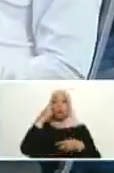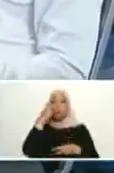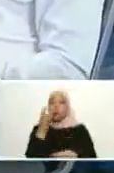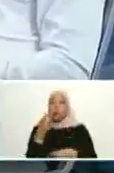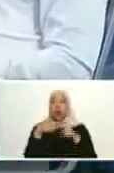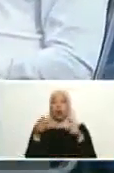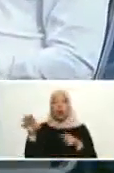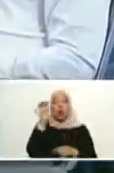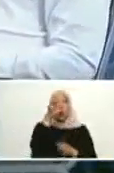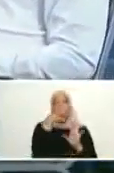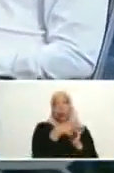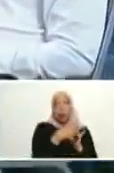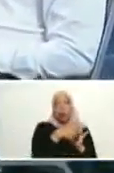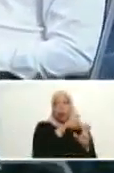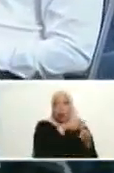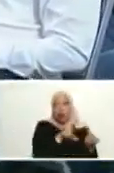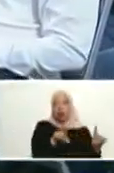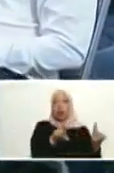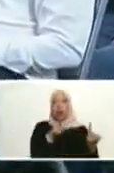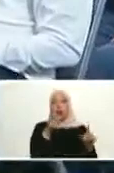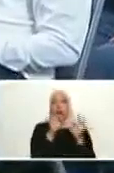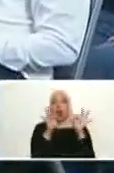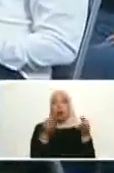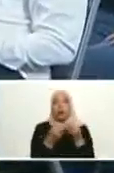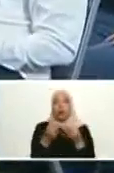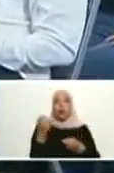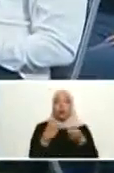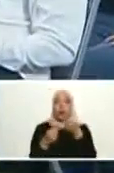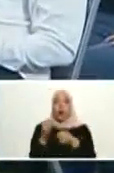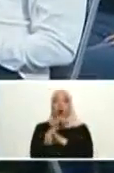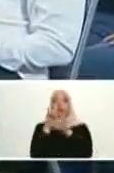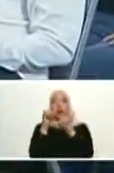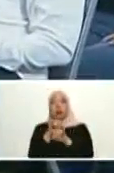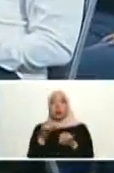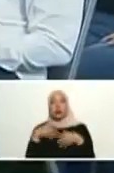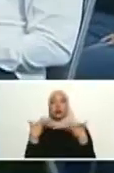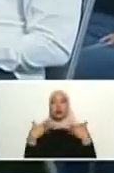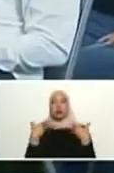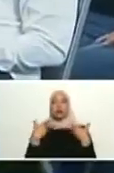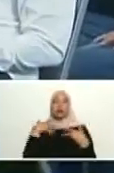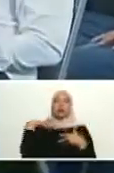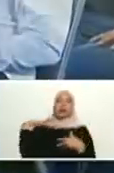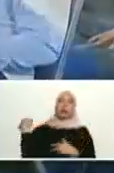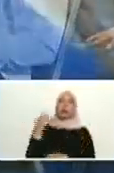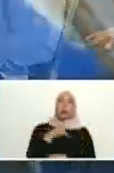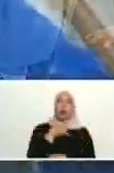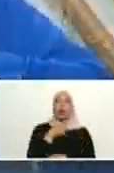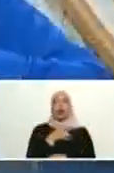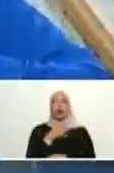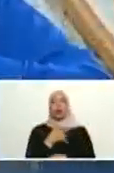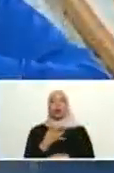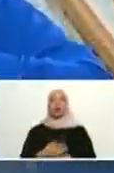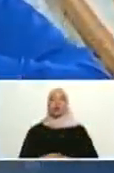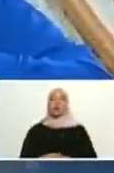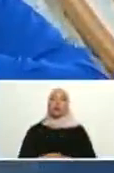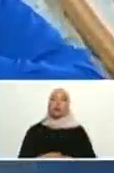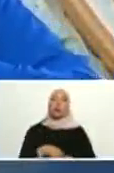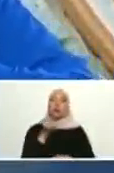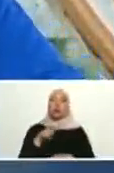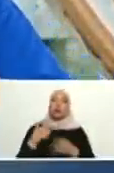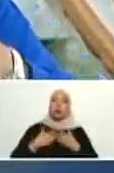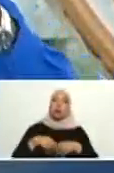ingreso para la familia, productos, felicidad. ¿Qué felicidad siente la satisfacción de alguien que empieza